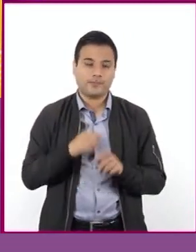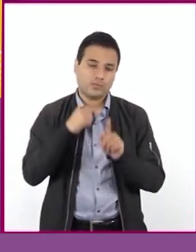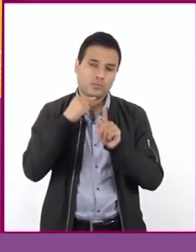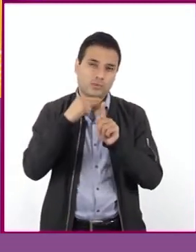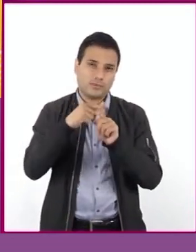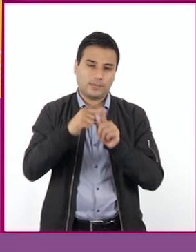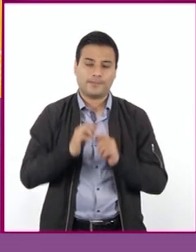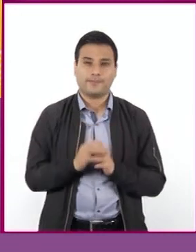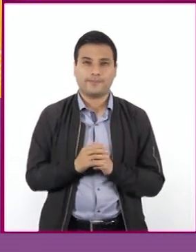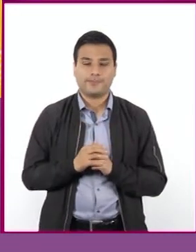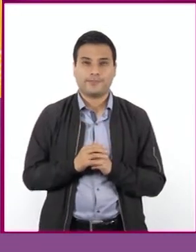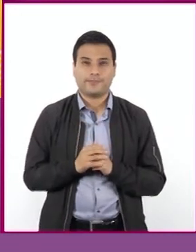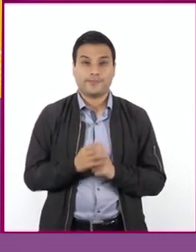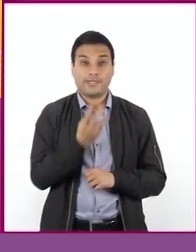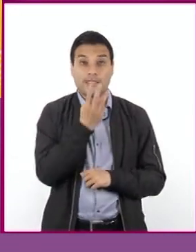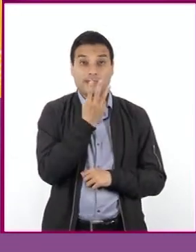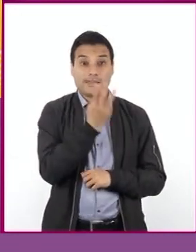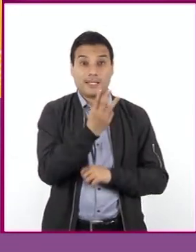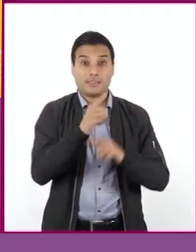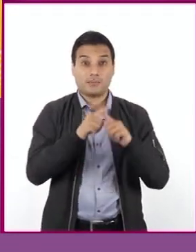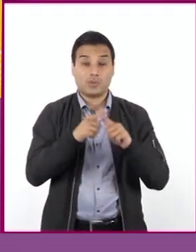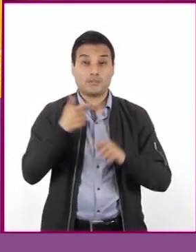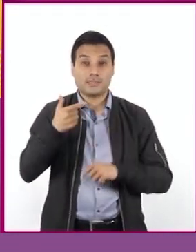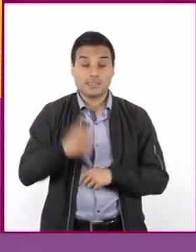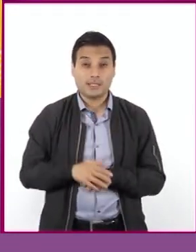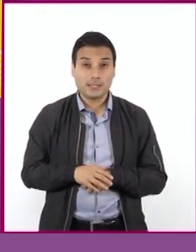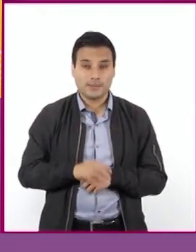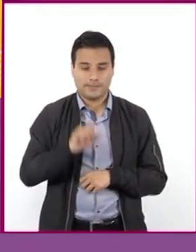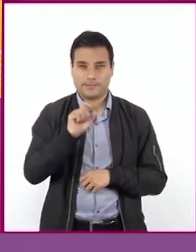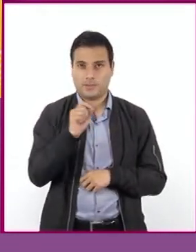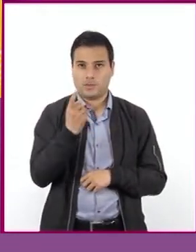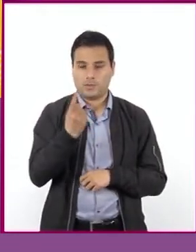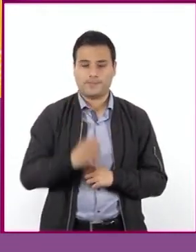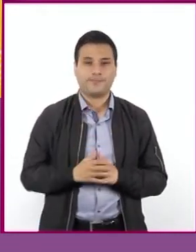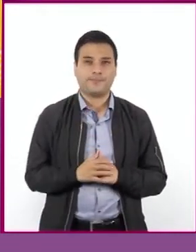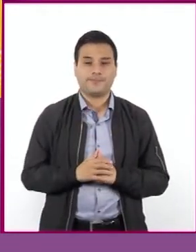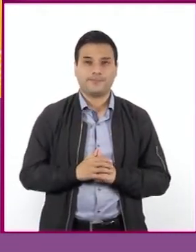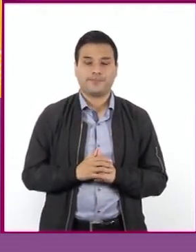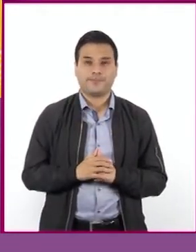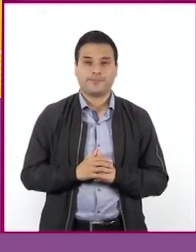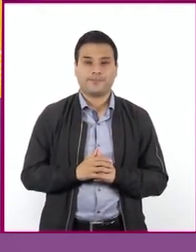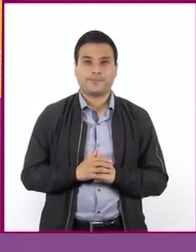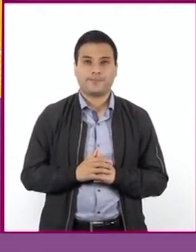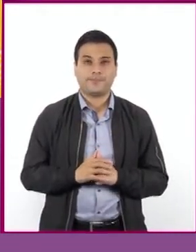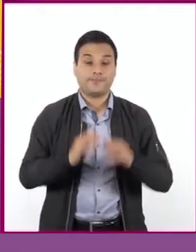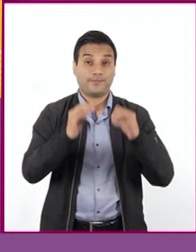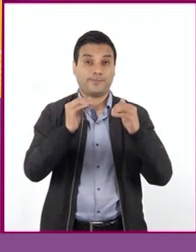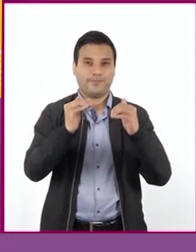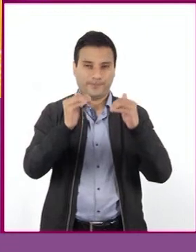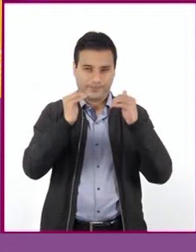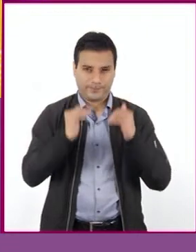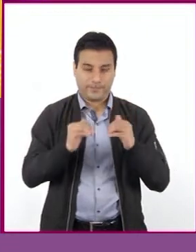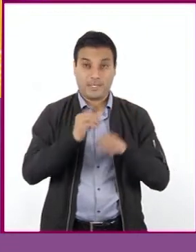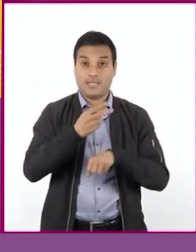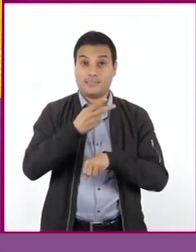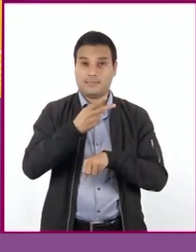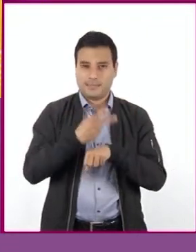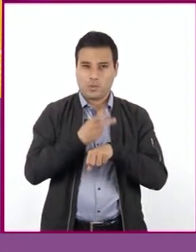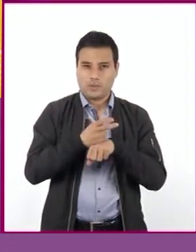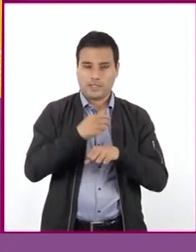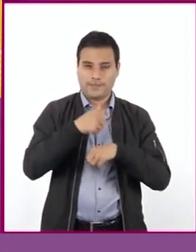positivo. 3 por 7 es igual a 21. Continuamos con la segunda